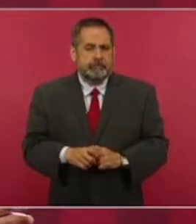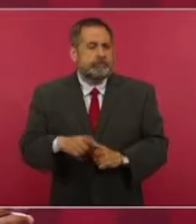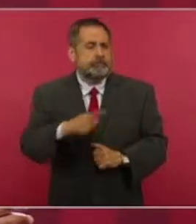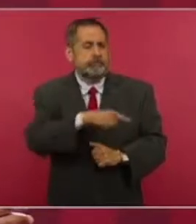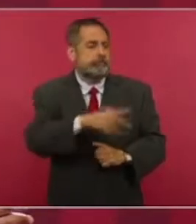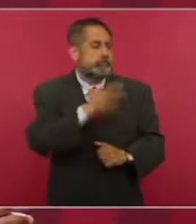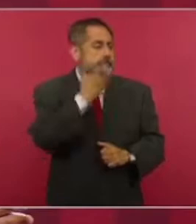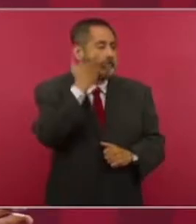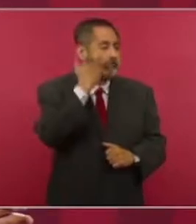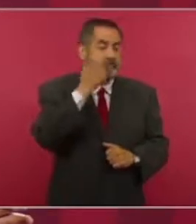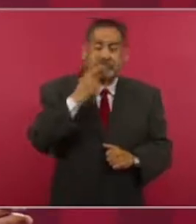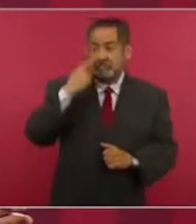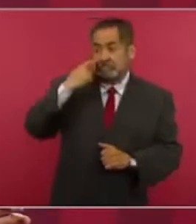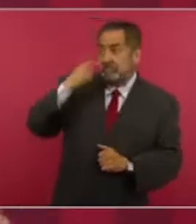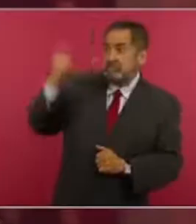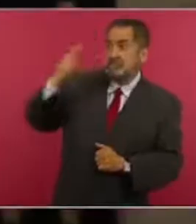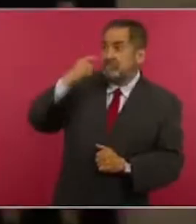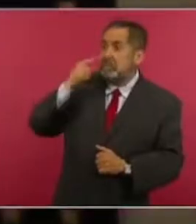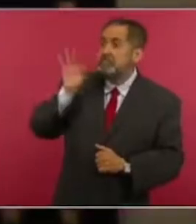fijando postura o